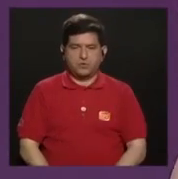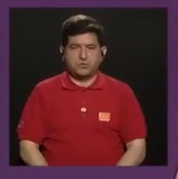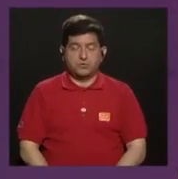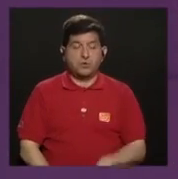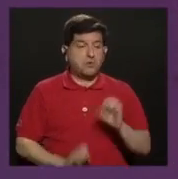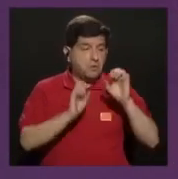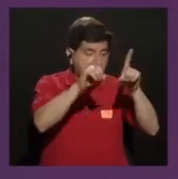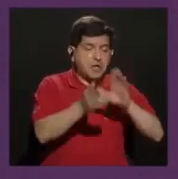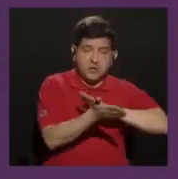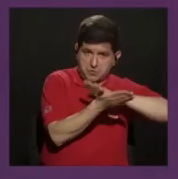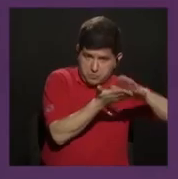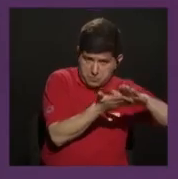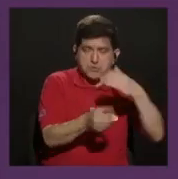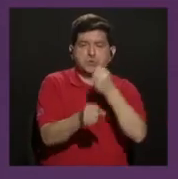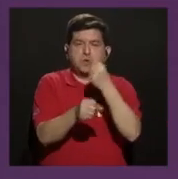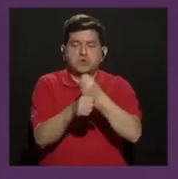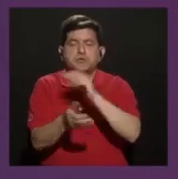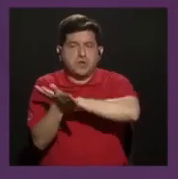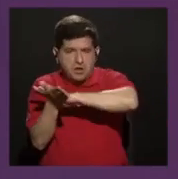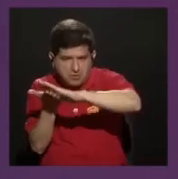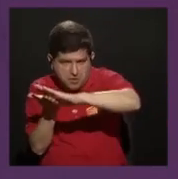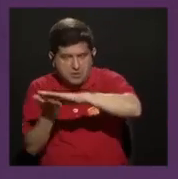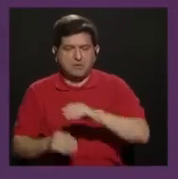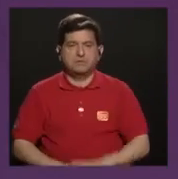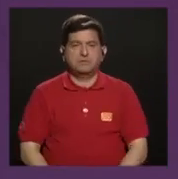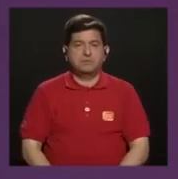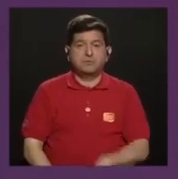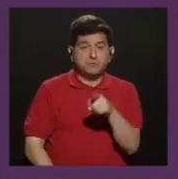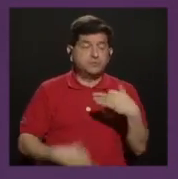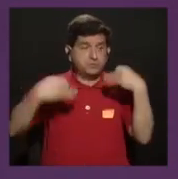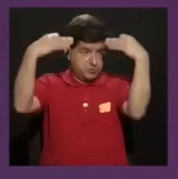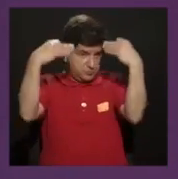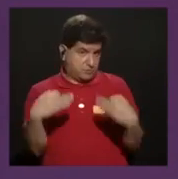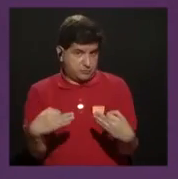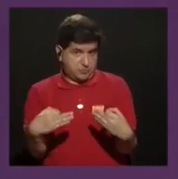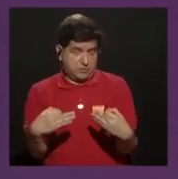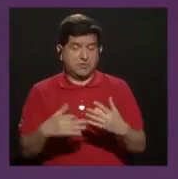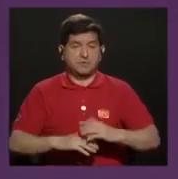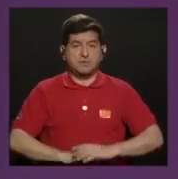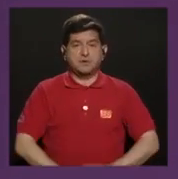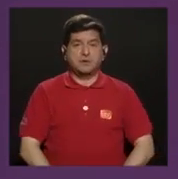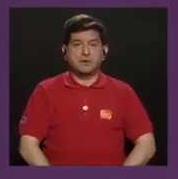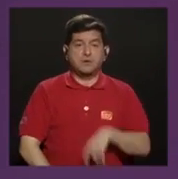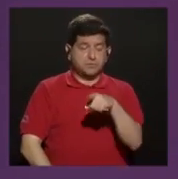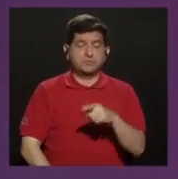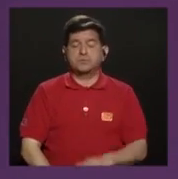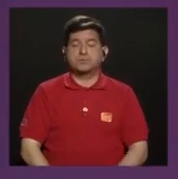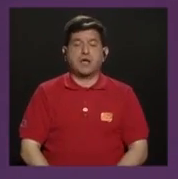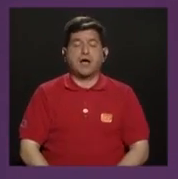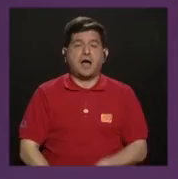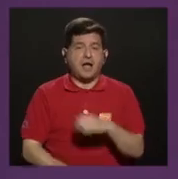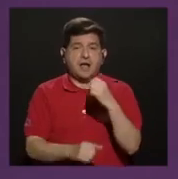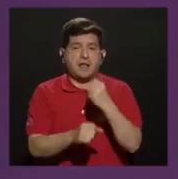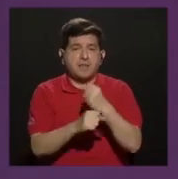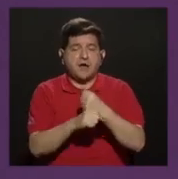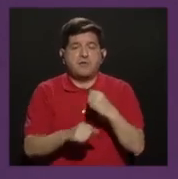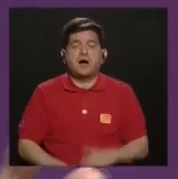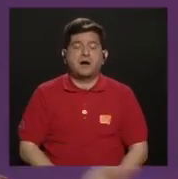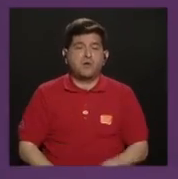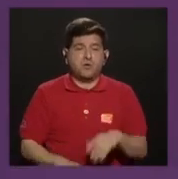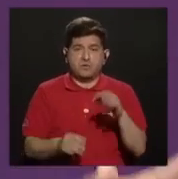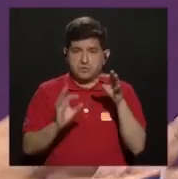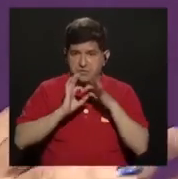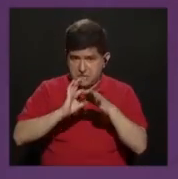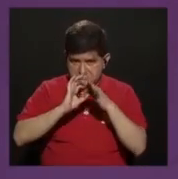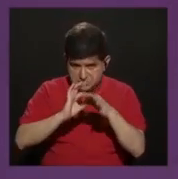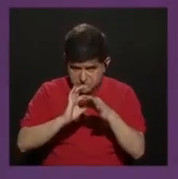una educación digna, tener un trabajo digno, que si tú decides ejercer el trabajo sexual, es tu opción, pero